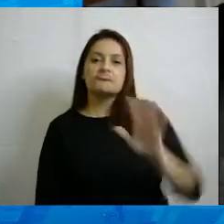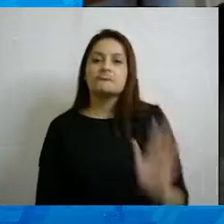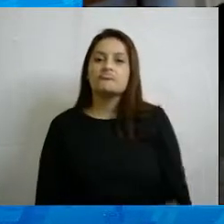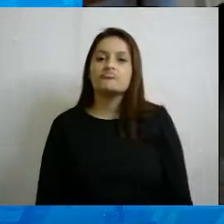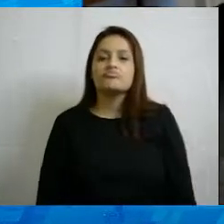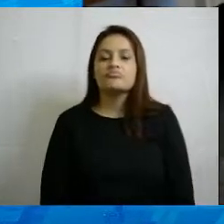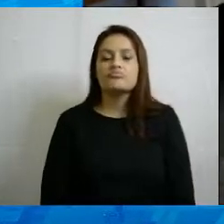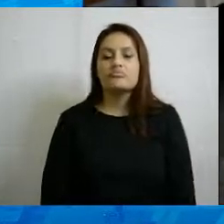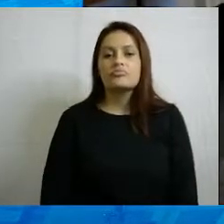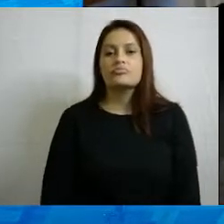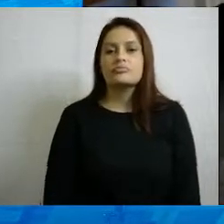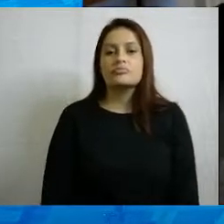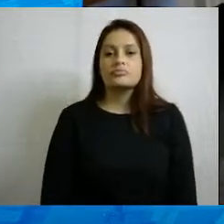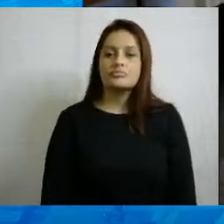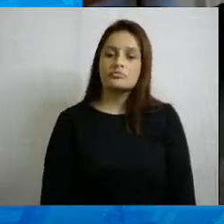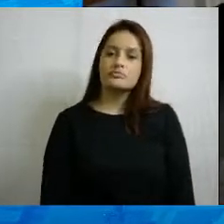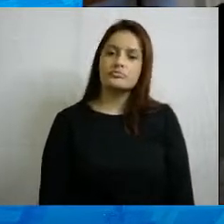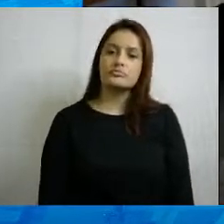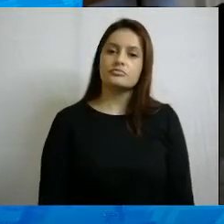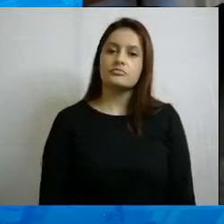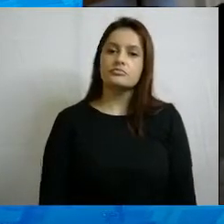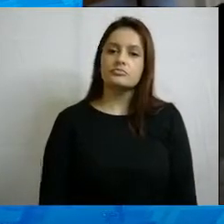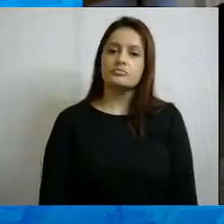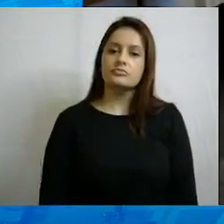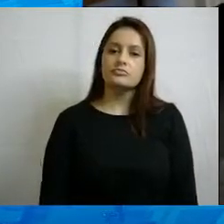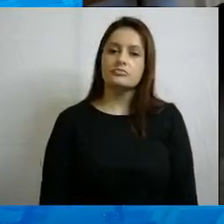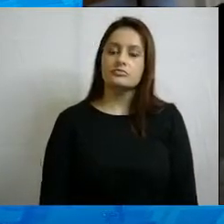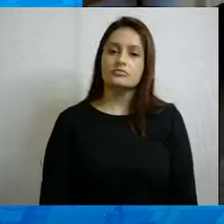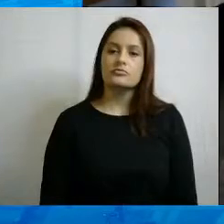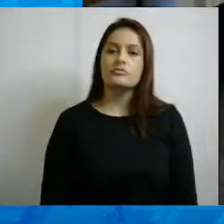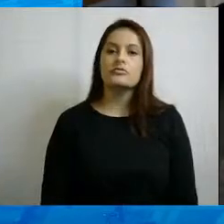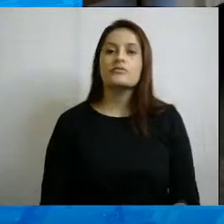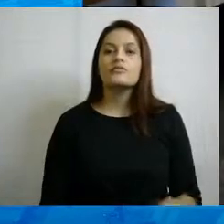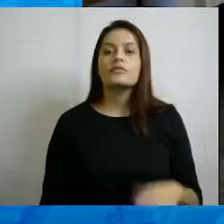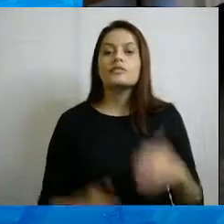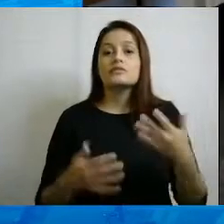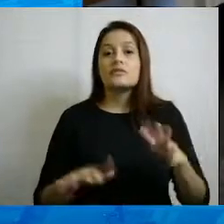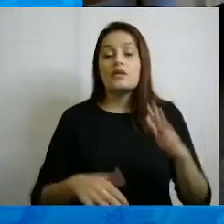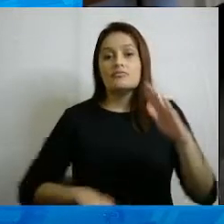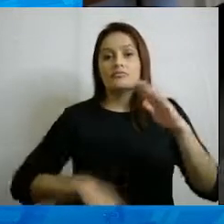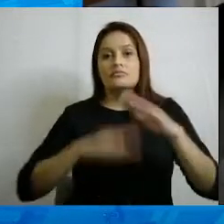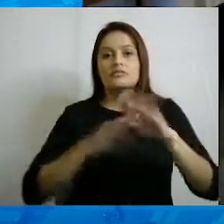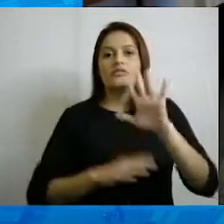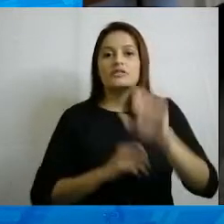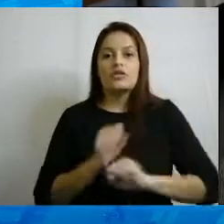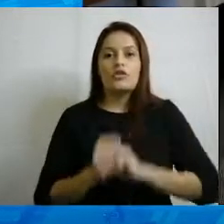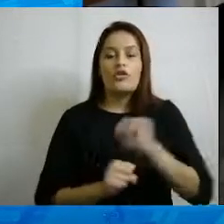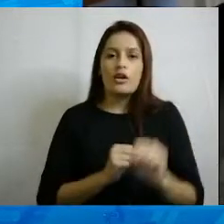no nos hace caso en nada. Y como dice también, ya llevamos más de 5 años y no hemos podido